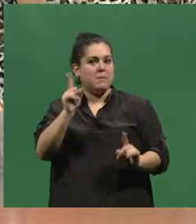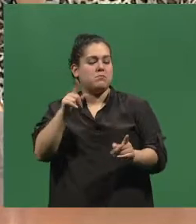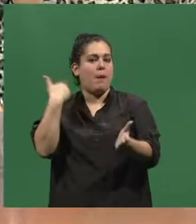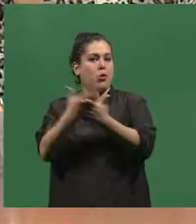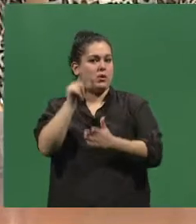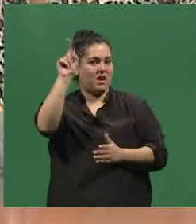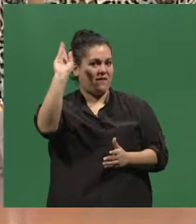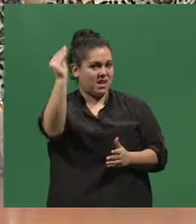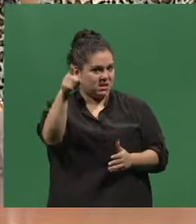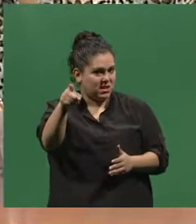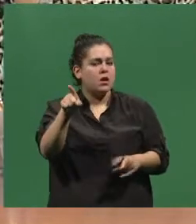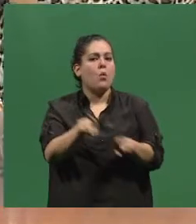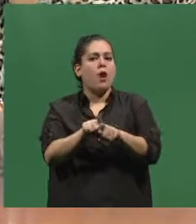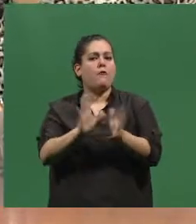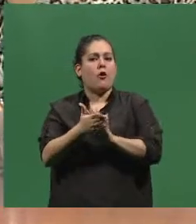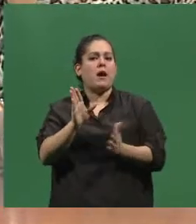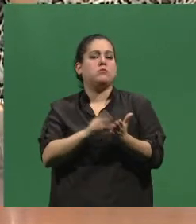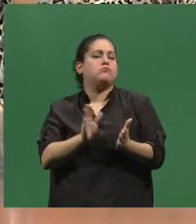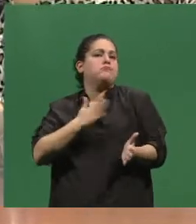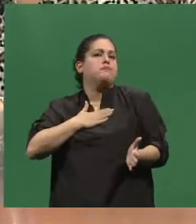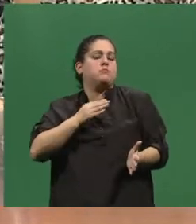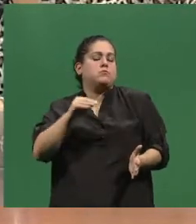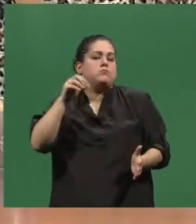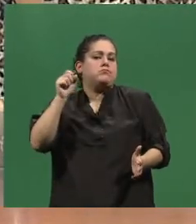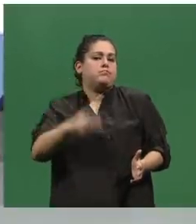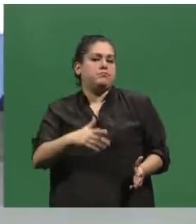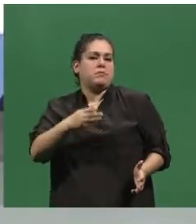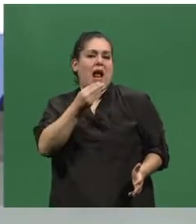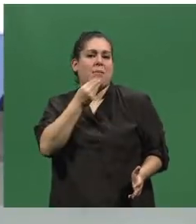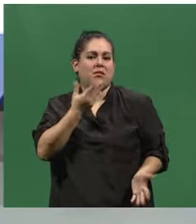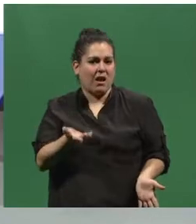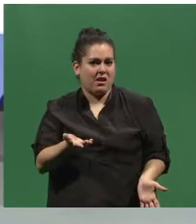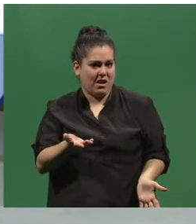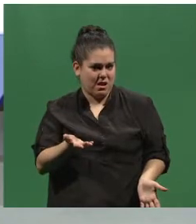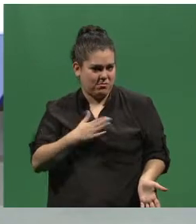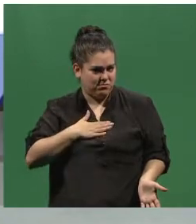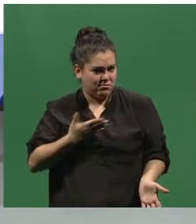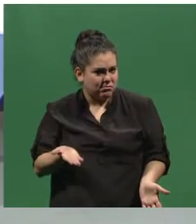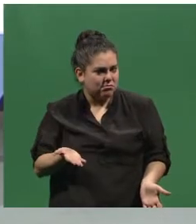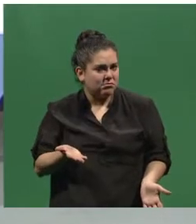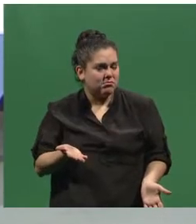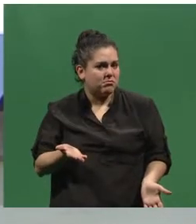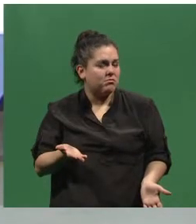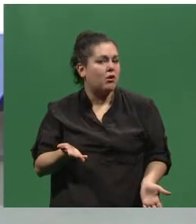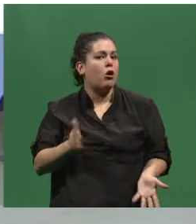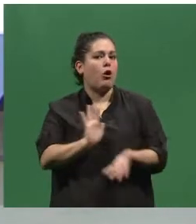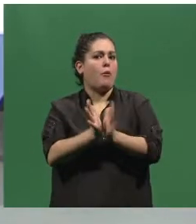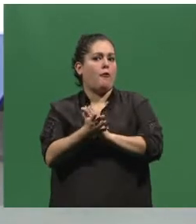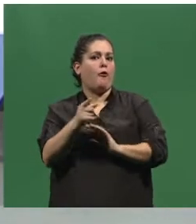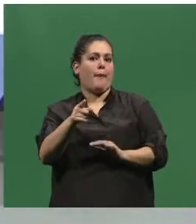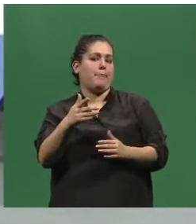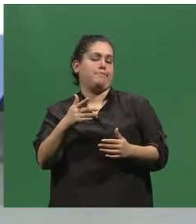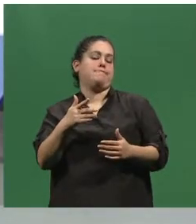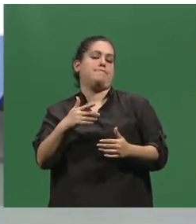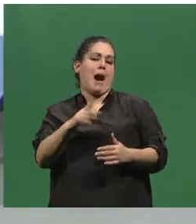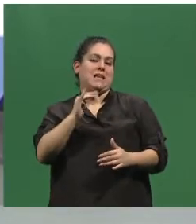también tiene que ver con fortalecer lo que es la soberanía alimentaria. ¿Sí? O sea, no solamente la seguridad alimentaria, sino la soberanía alimentaria, que es un concepto